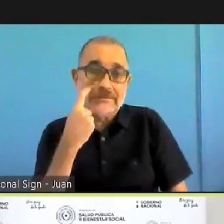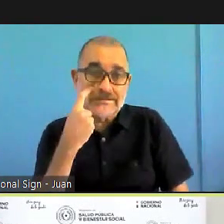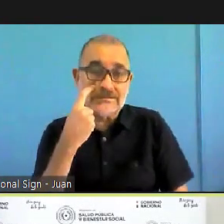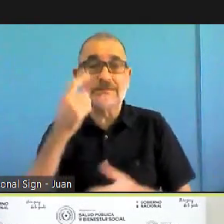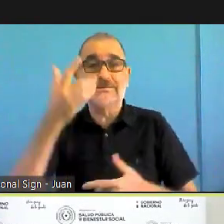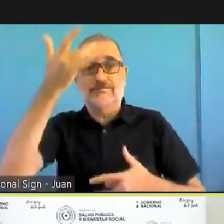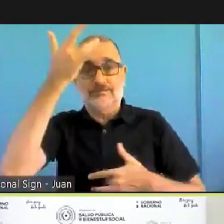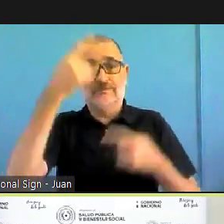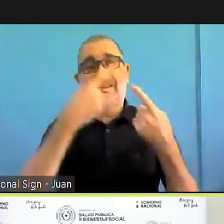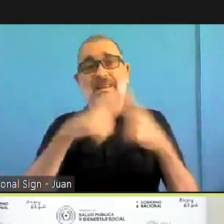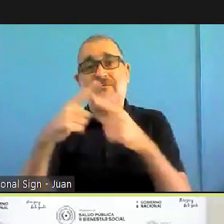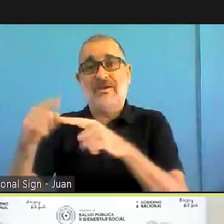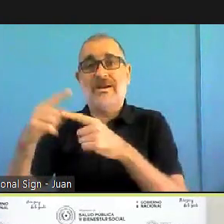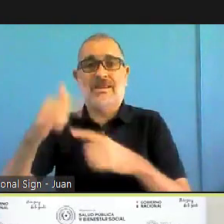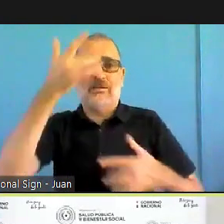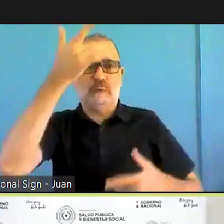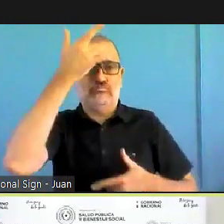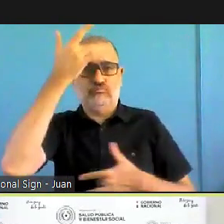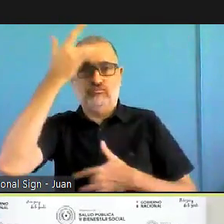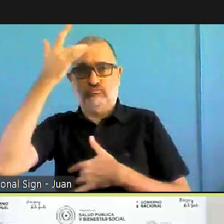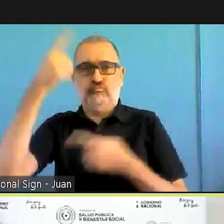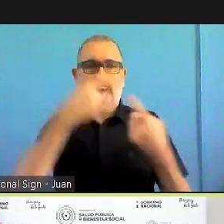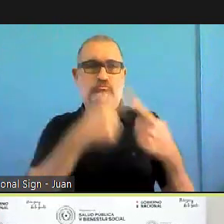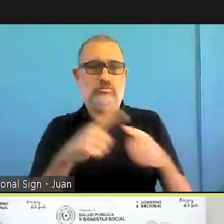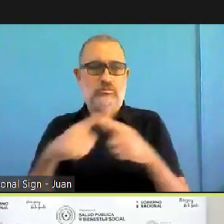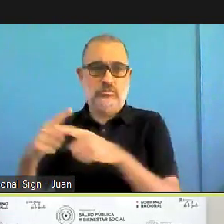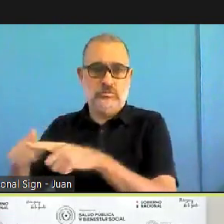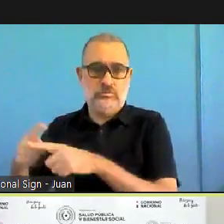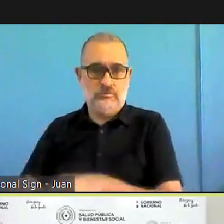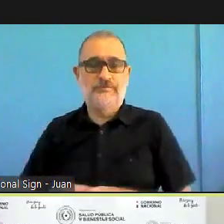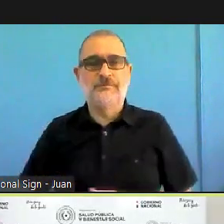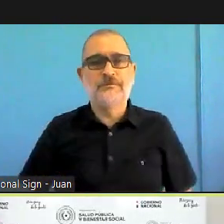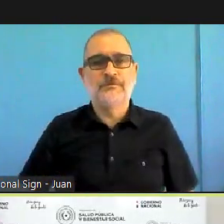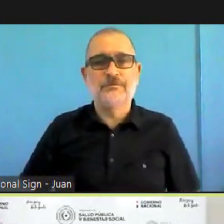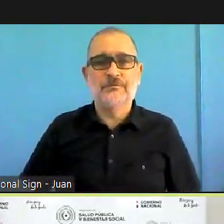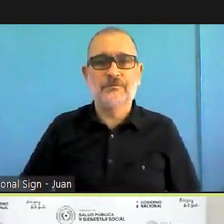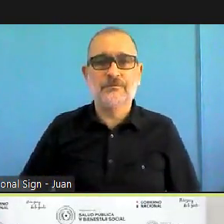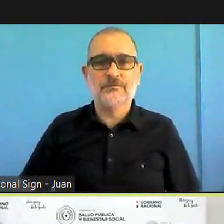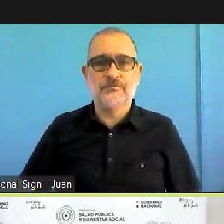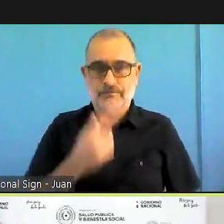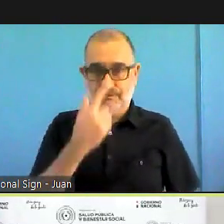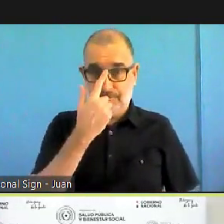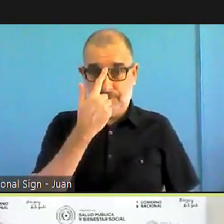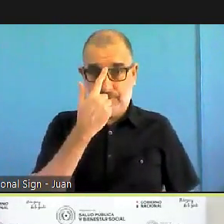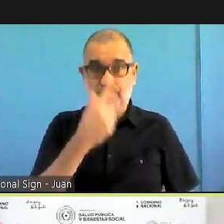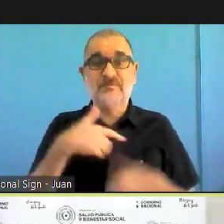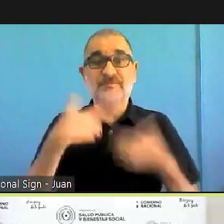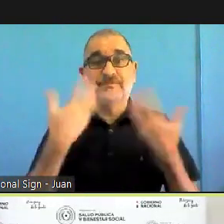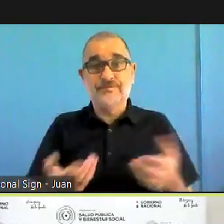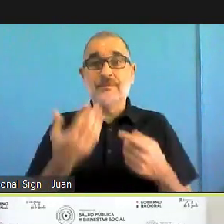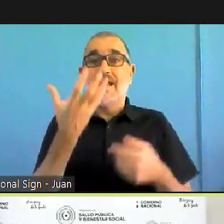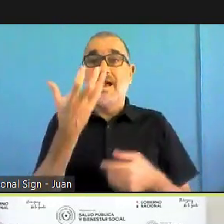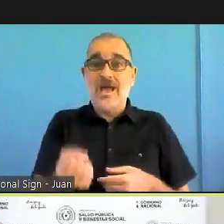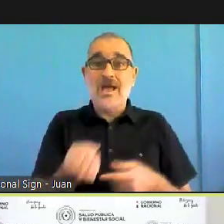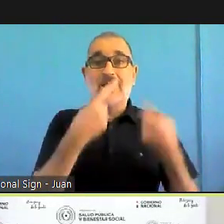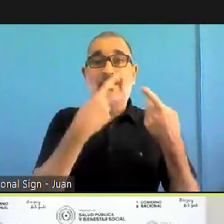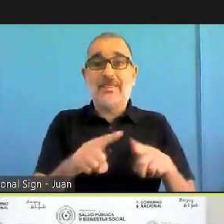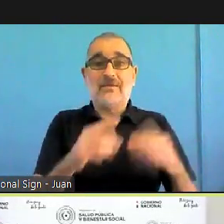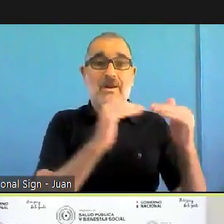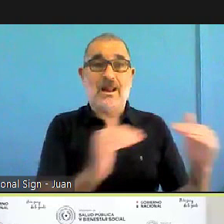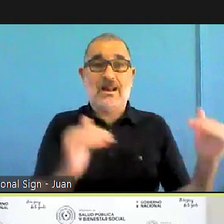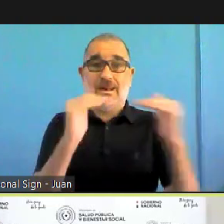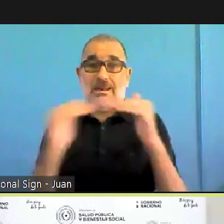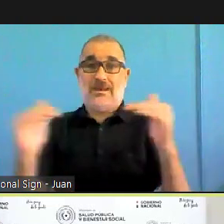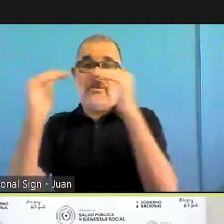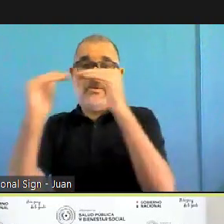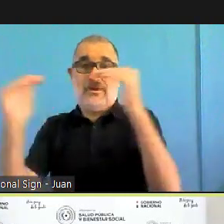Siguiente. En algunos números, por ejemplo, intentamos siempre de que los servicios que daban